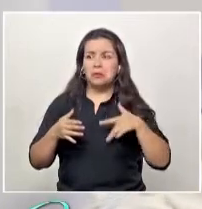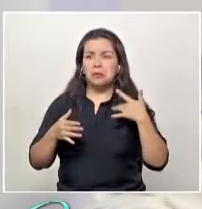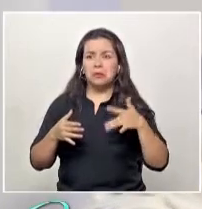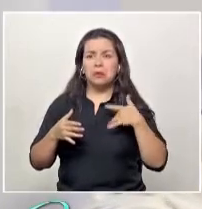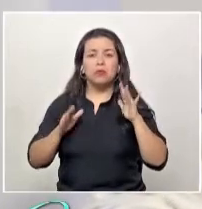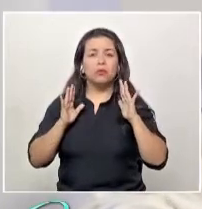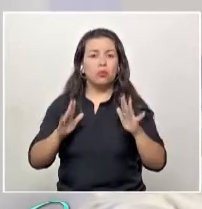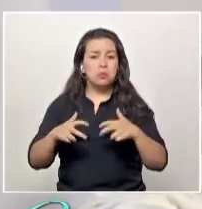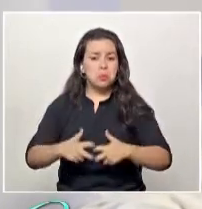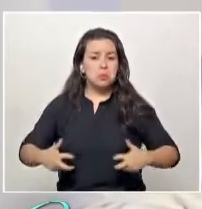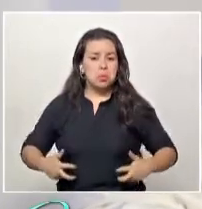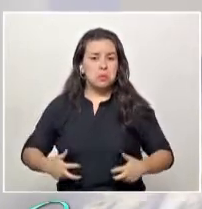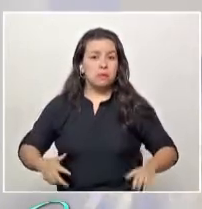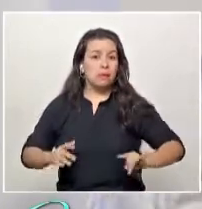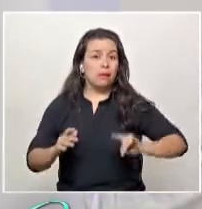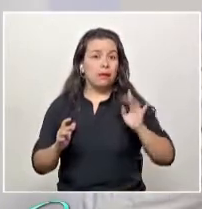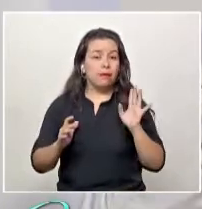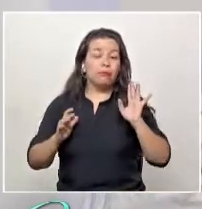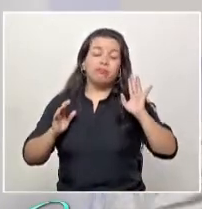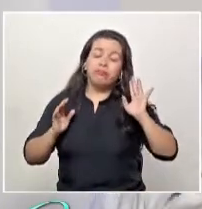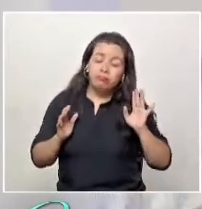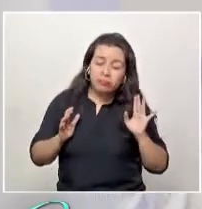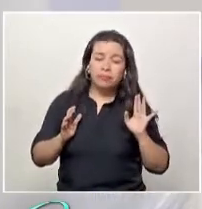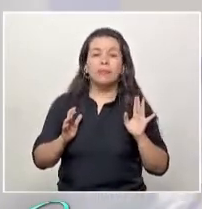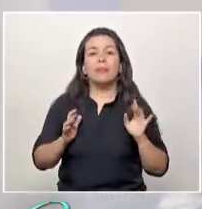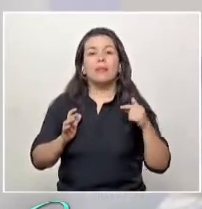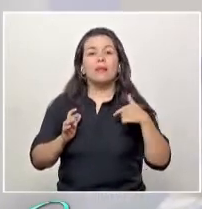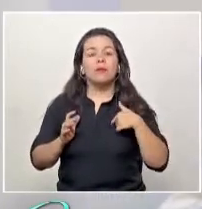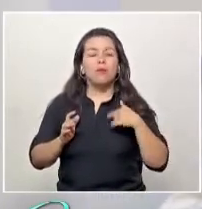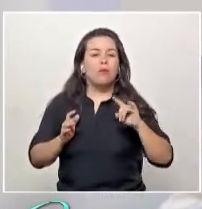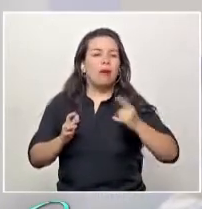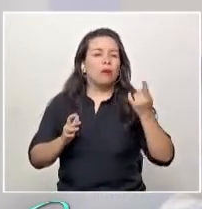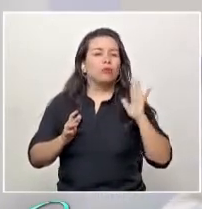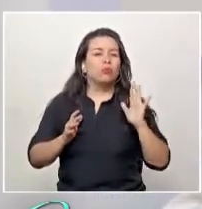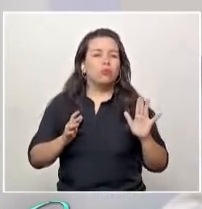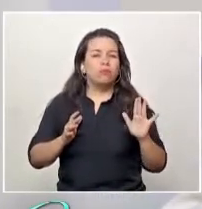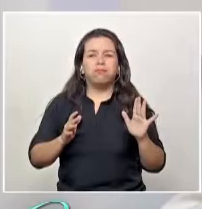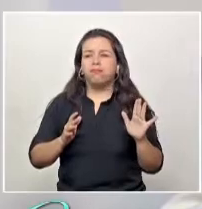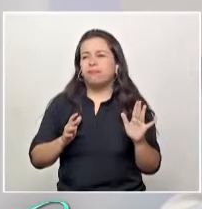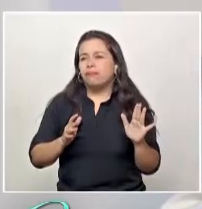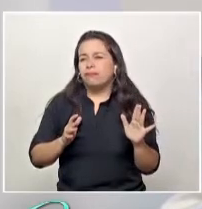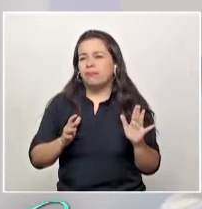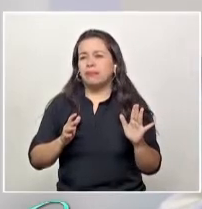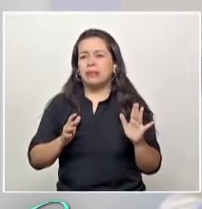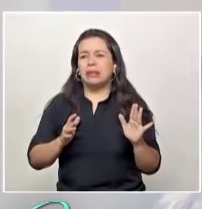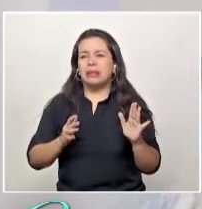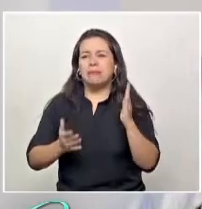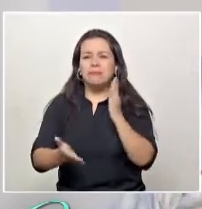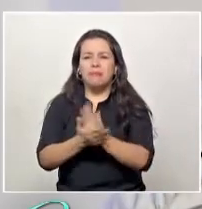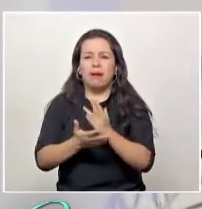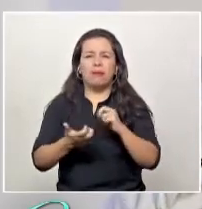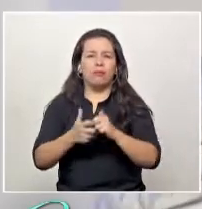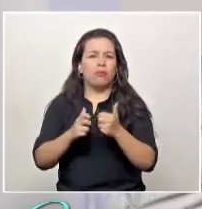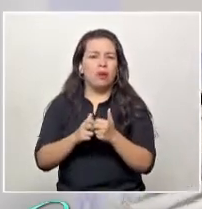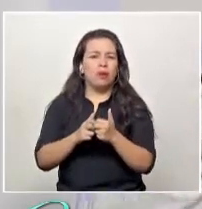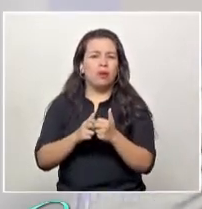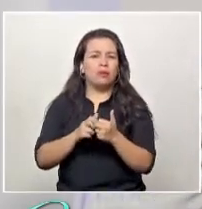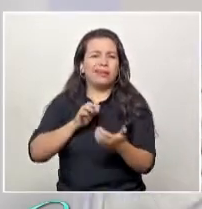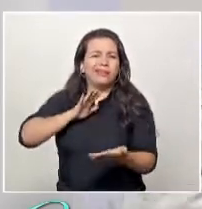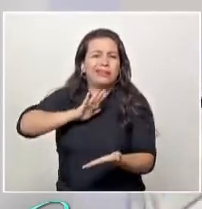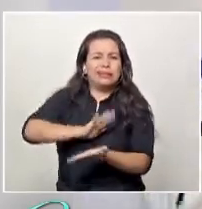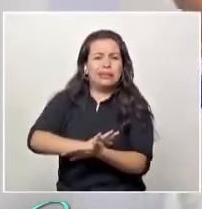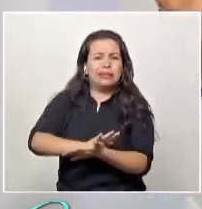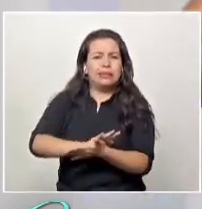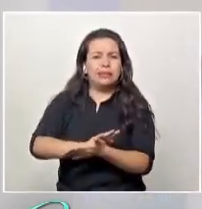acá en la costilla, pero puede ser que tenga algún problema en la columna vertebral, un machacamiento allí,